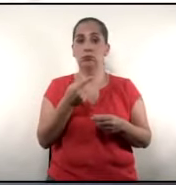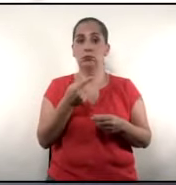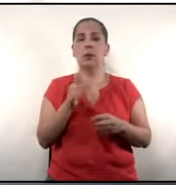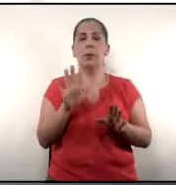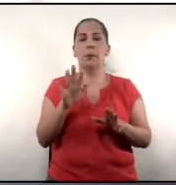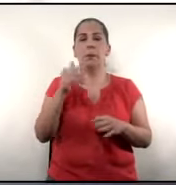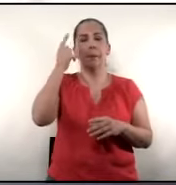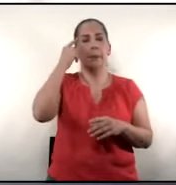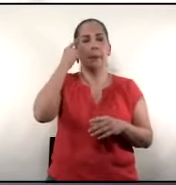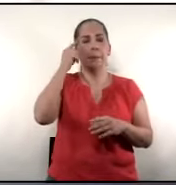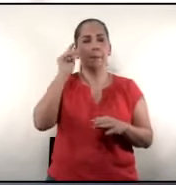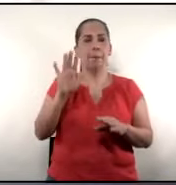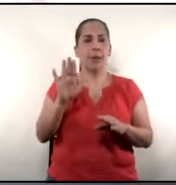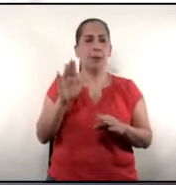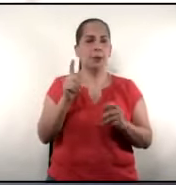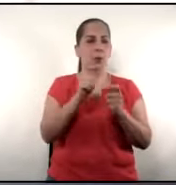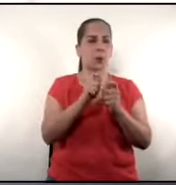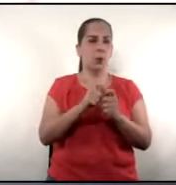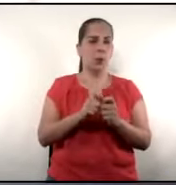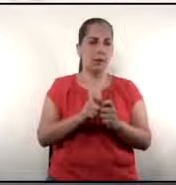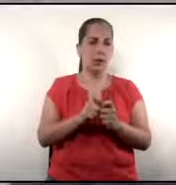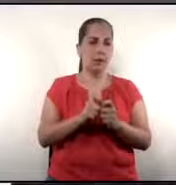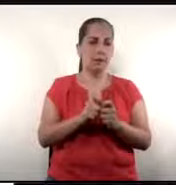a ver si recuerdo ahora los detalles.